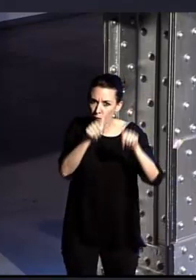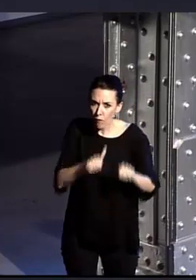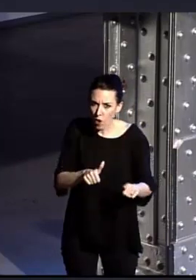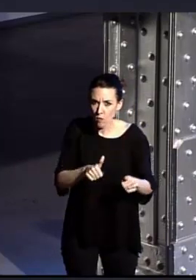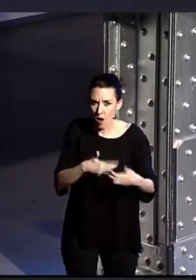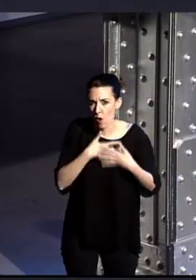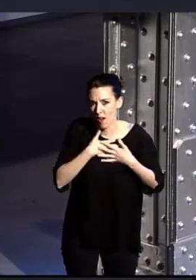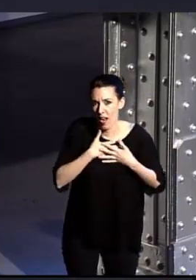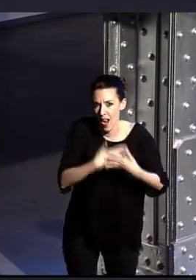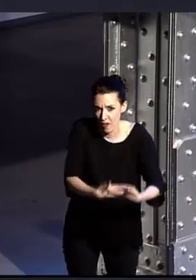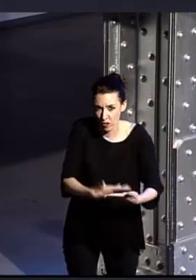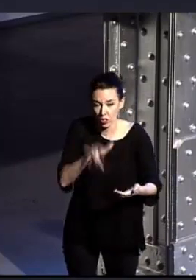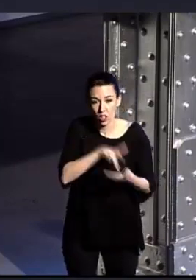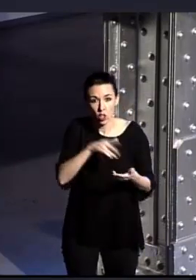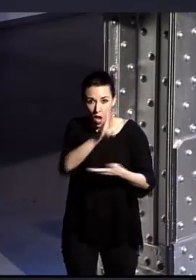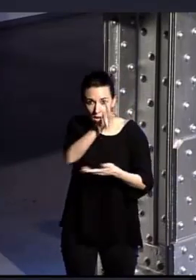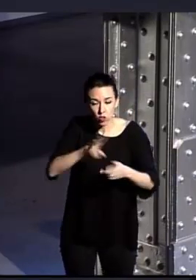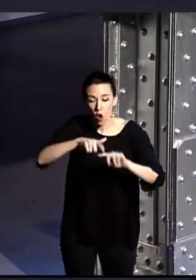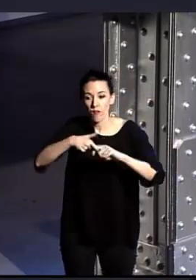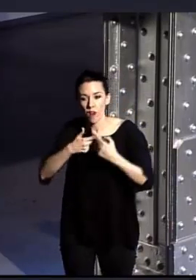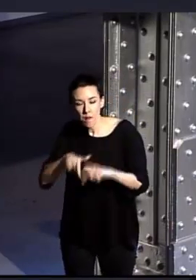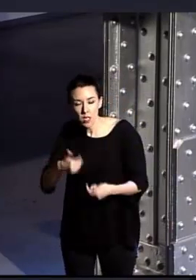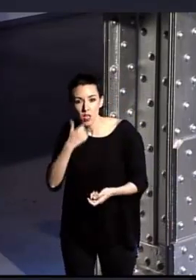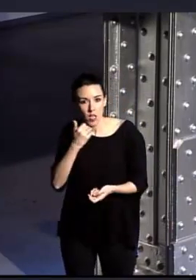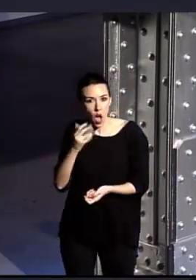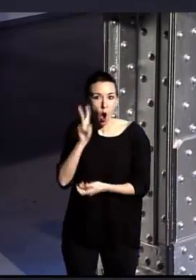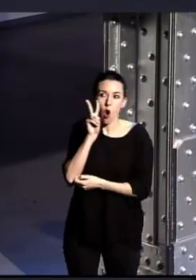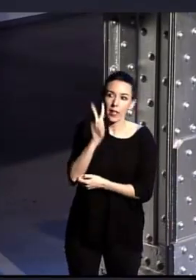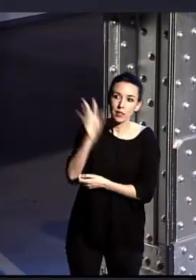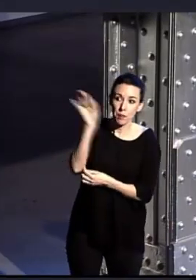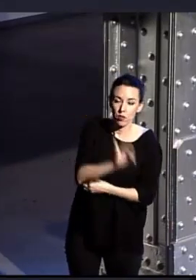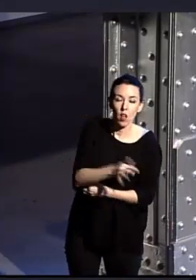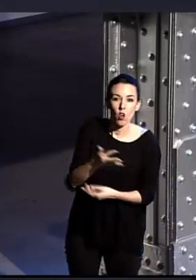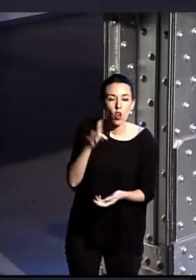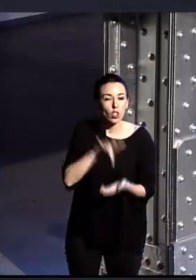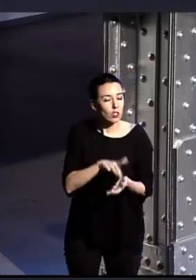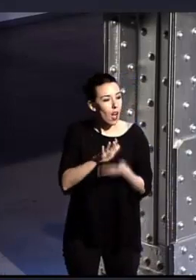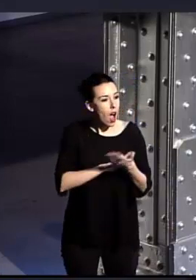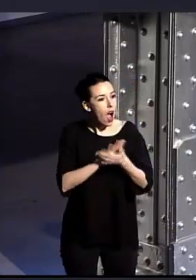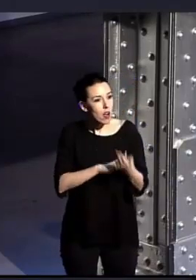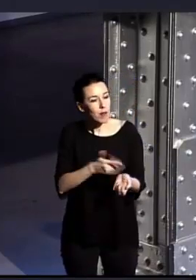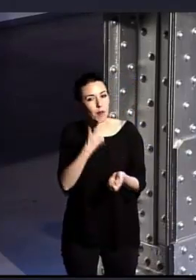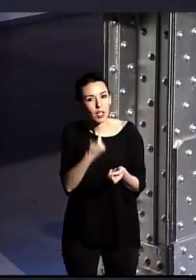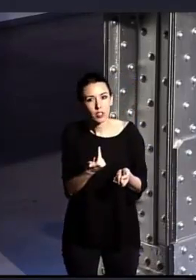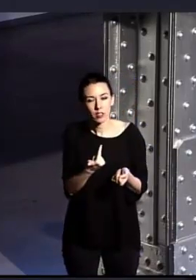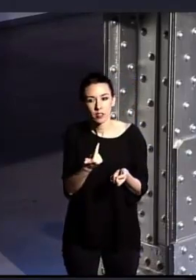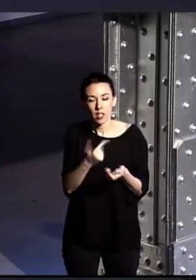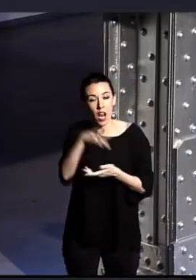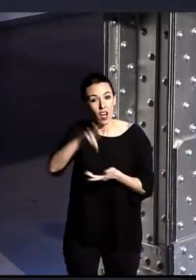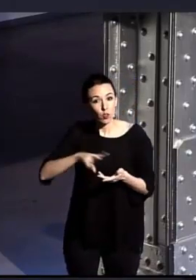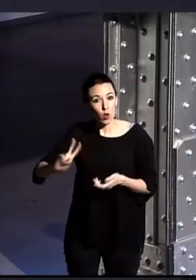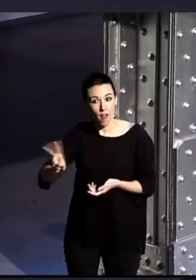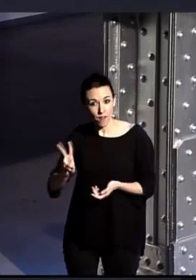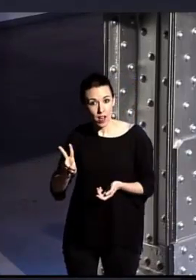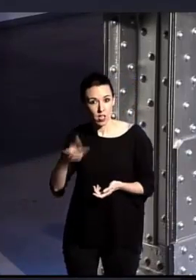muy general, es decir, al lector, a la familia, era para el espectador. O al espectador. Claro, cuando comentabais cómo era esa lectura de Verne